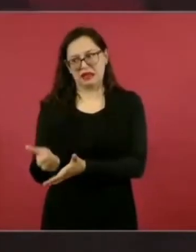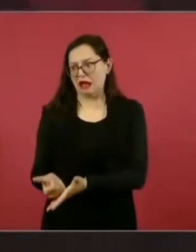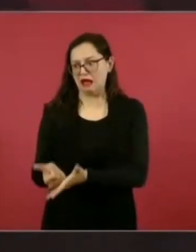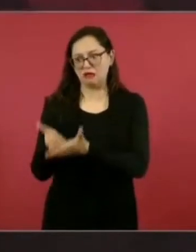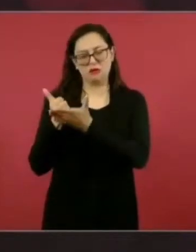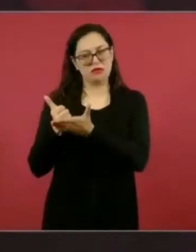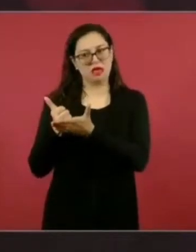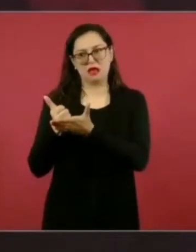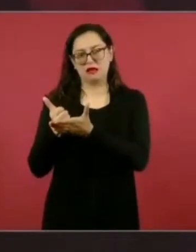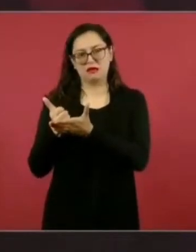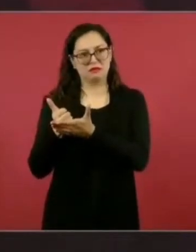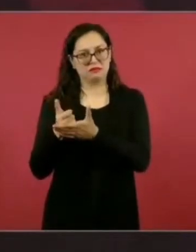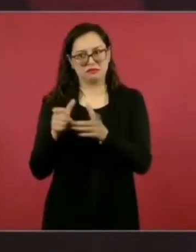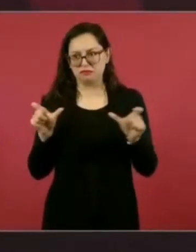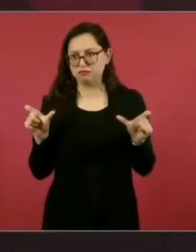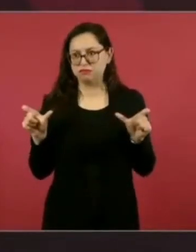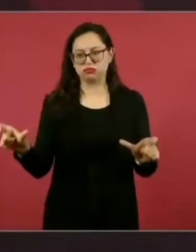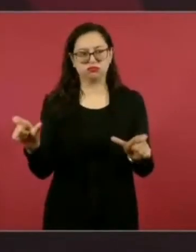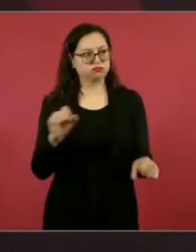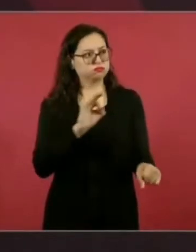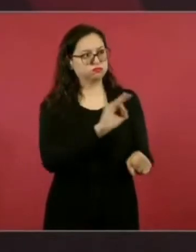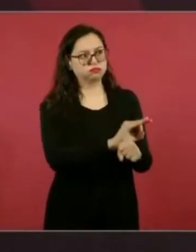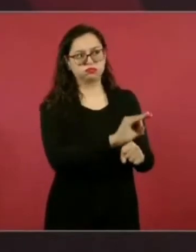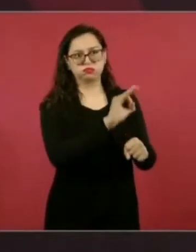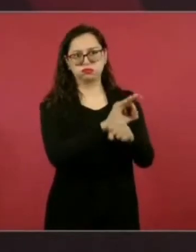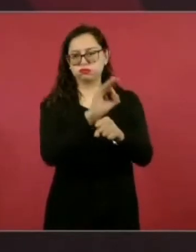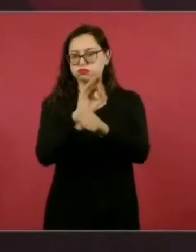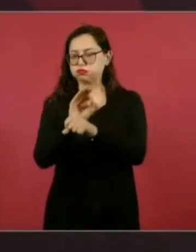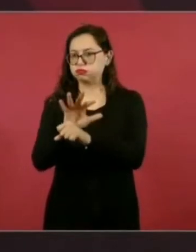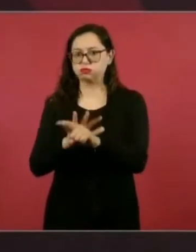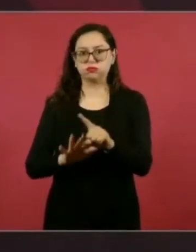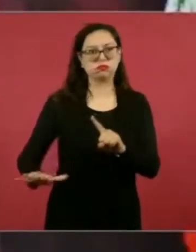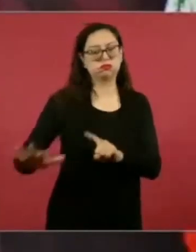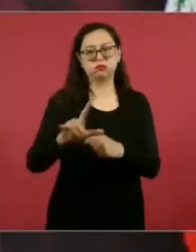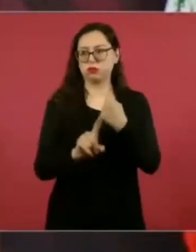uno de los principales problemas del país,